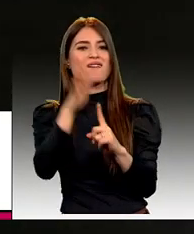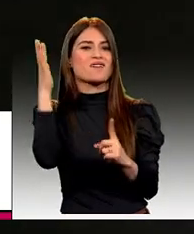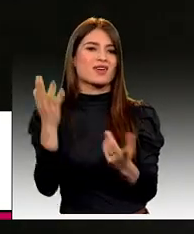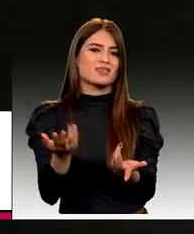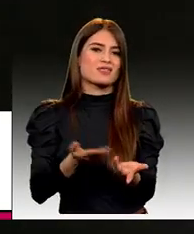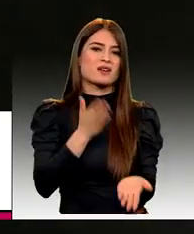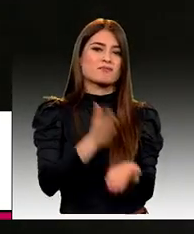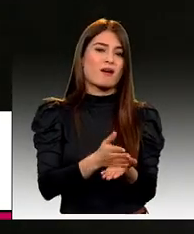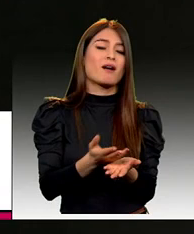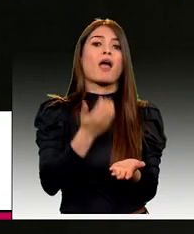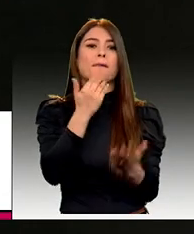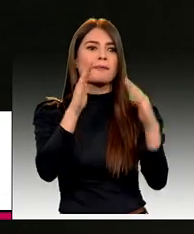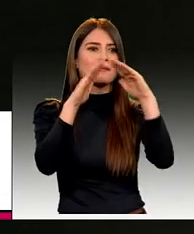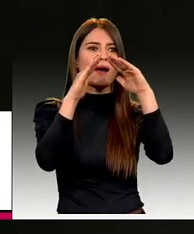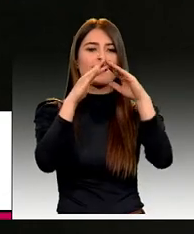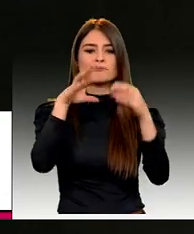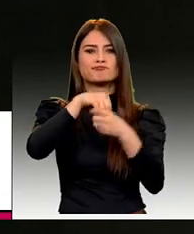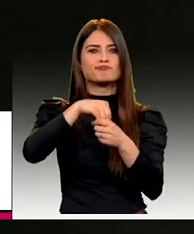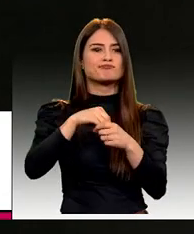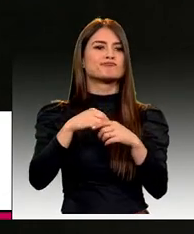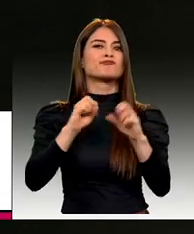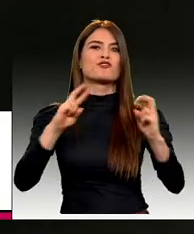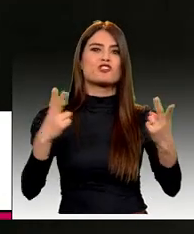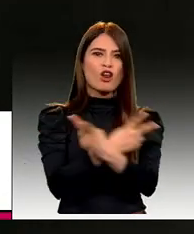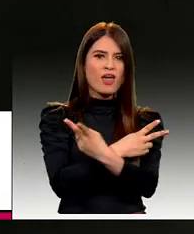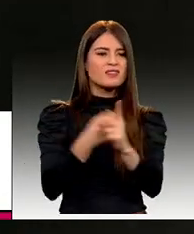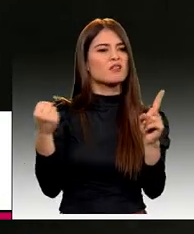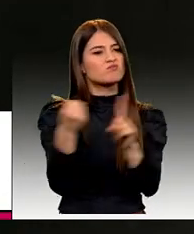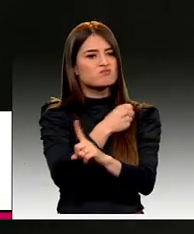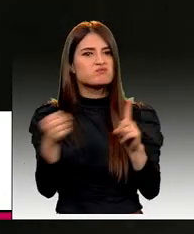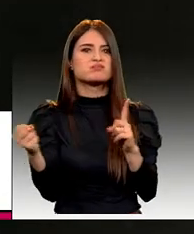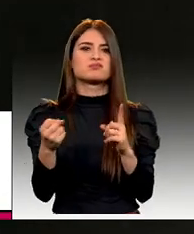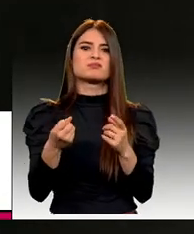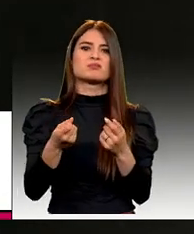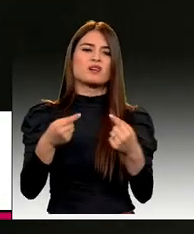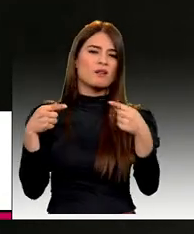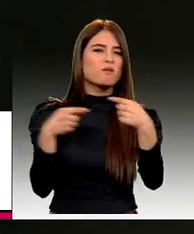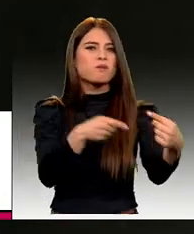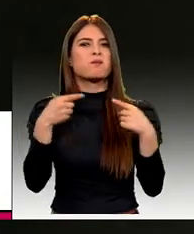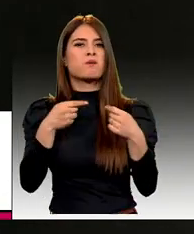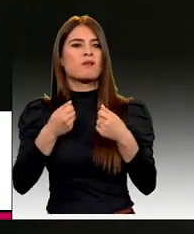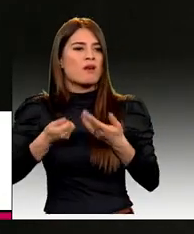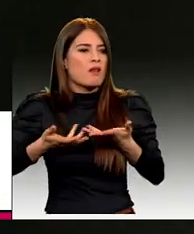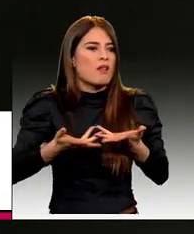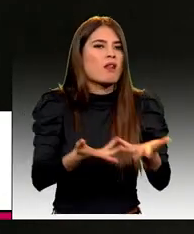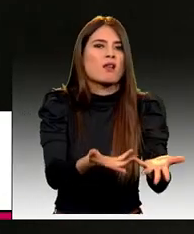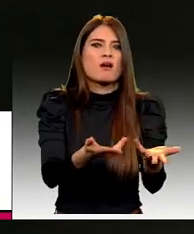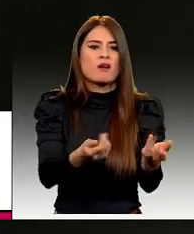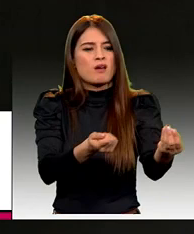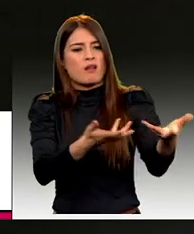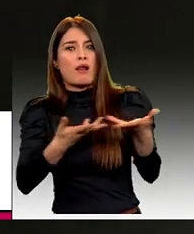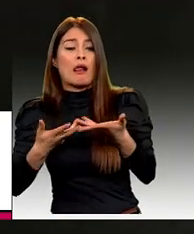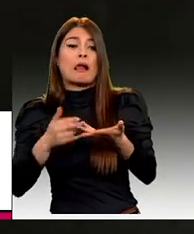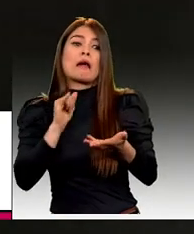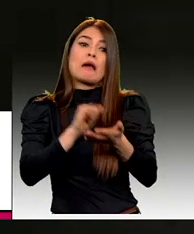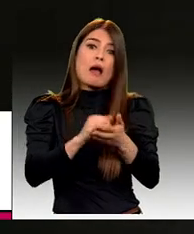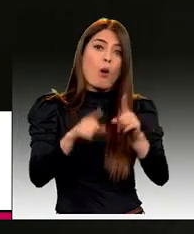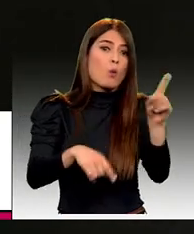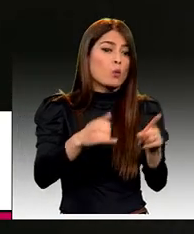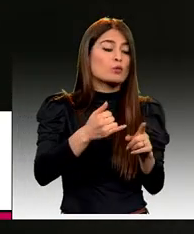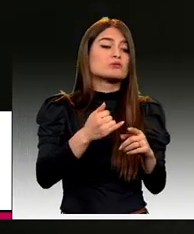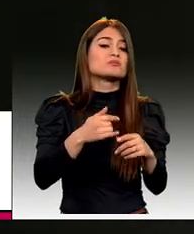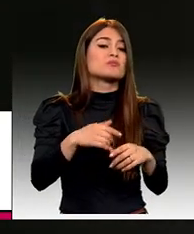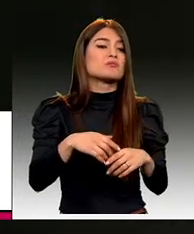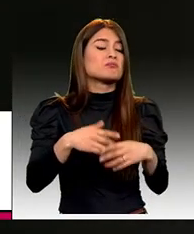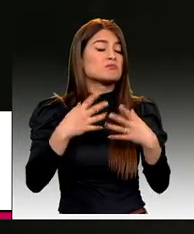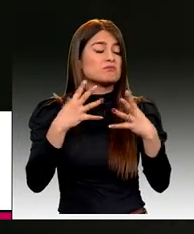está en el marco de la violencia intrafamiliar, lesiones personales, riñas, violencia interpersonal, ya estamos hablando de un delito. Y aquellas personas